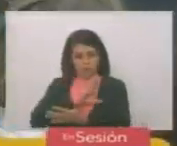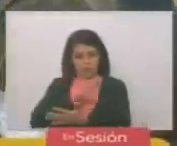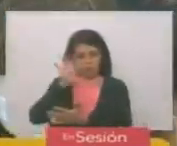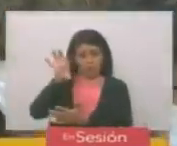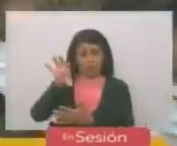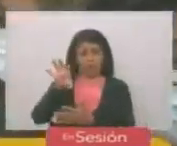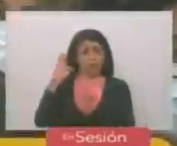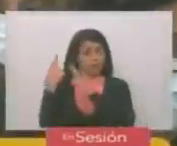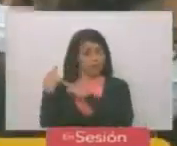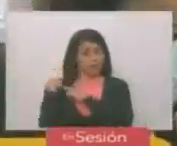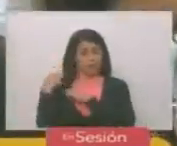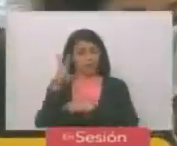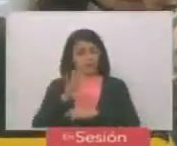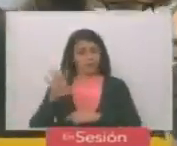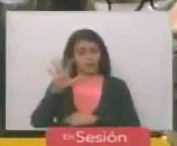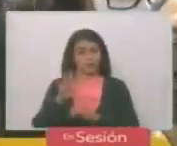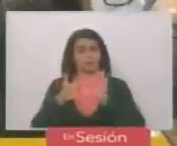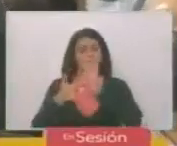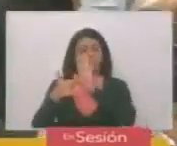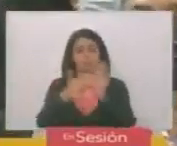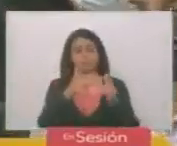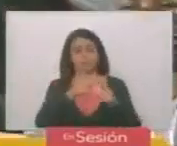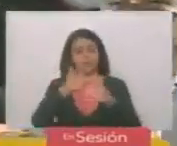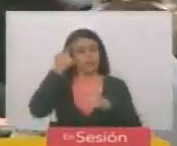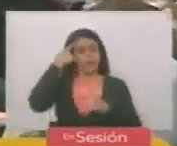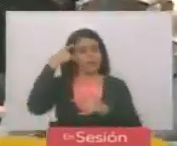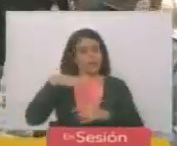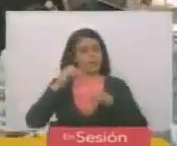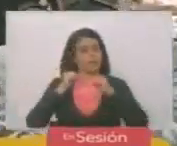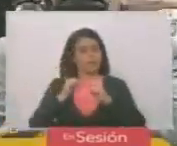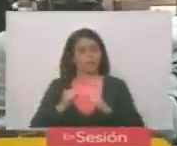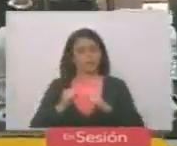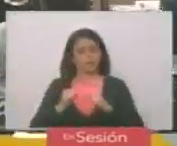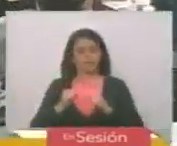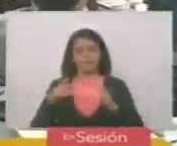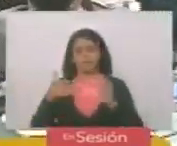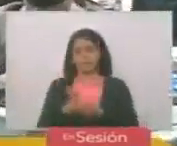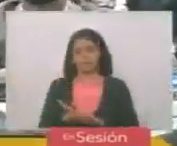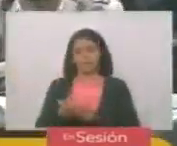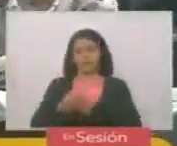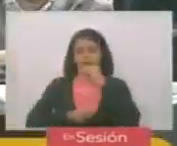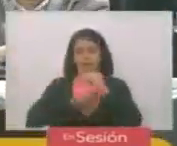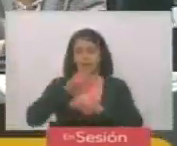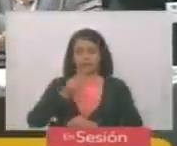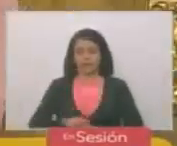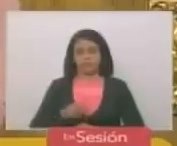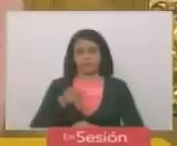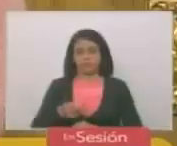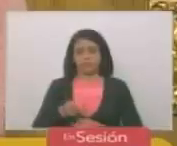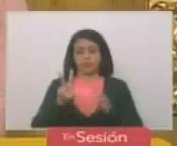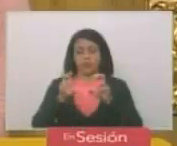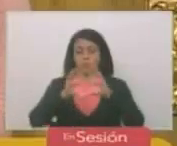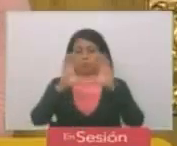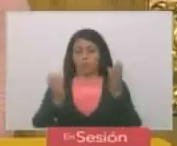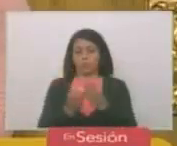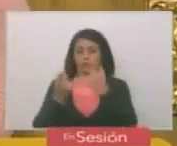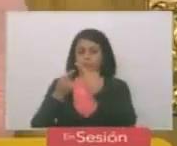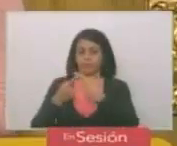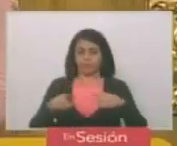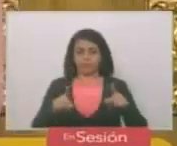delegación venezolana manifestamos que creemos firmemente en la construcción de un mundo